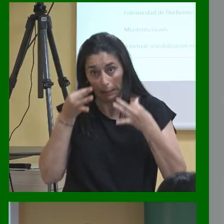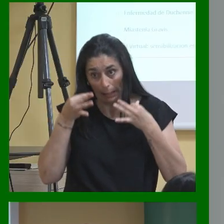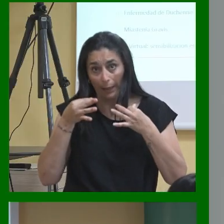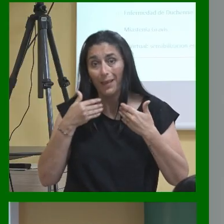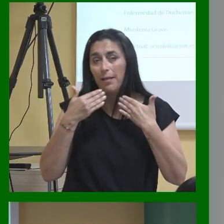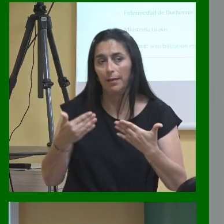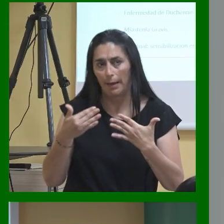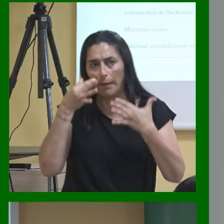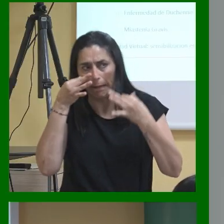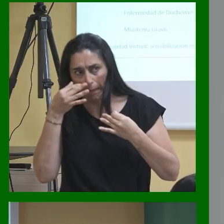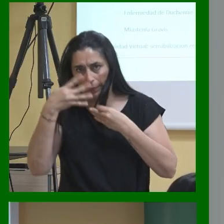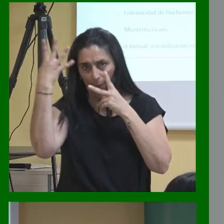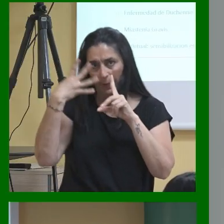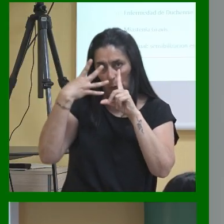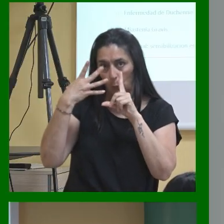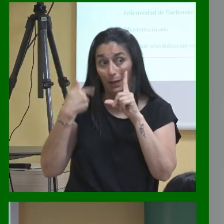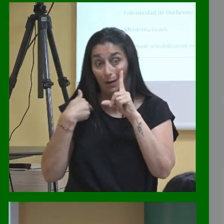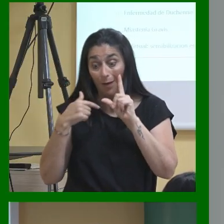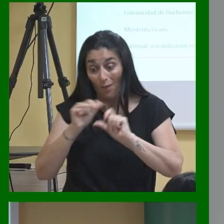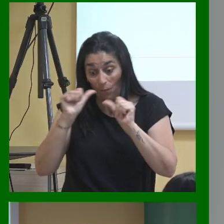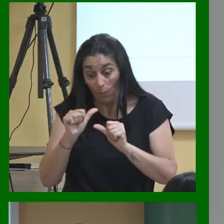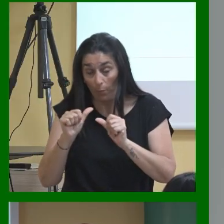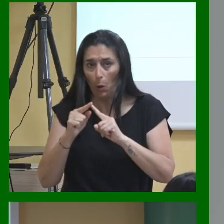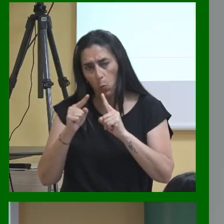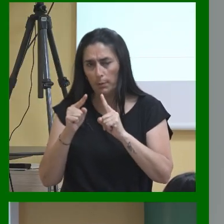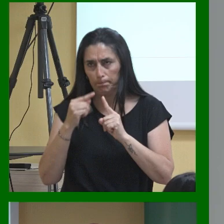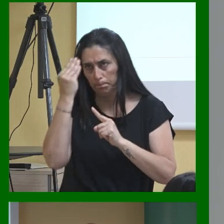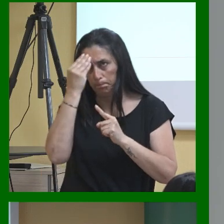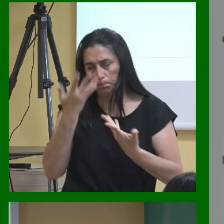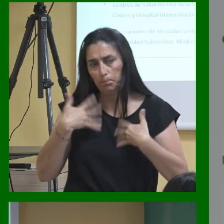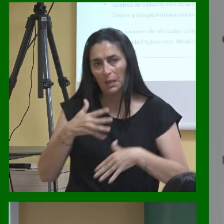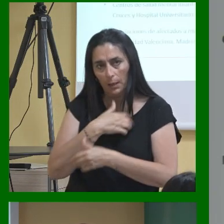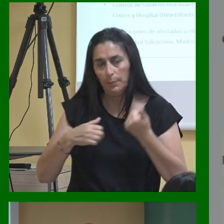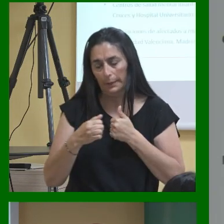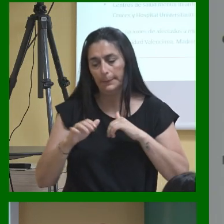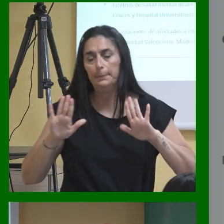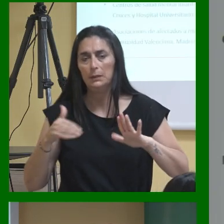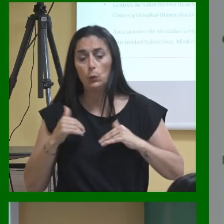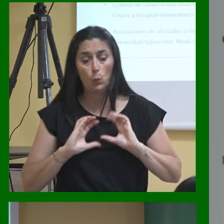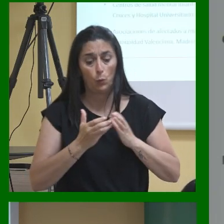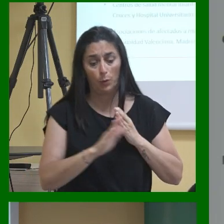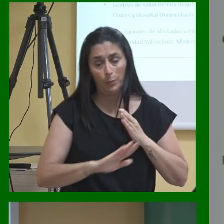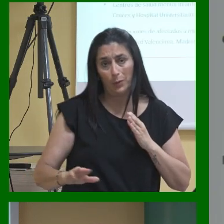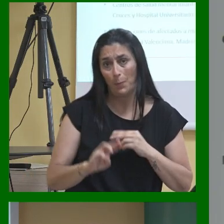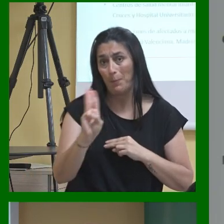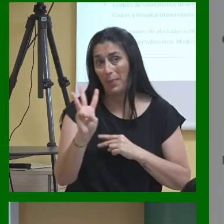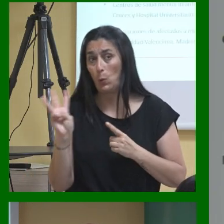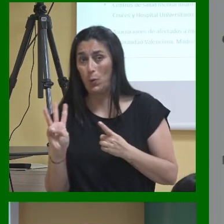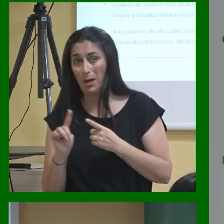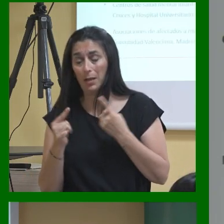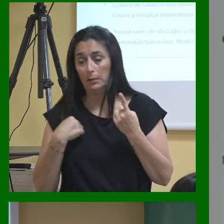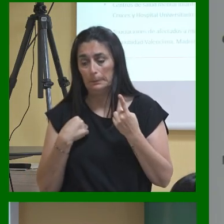virtual. Y entonces, igual de esa manera, quizás sean más empáticos. Bueno, la población infantil con la que trabajamos son Prader-Willi, aquí vemos